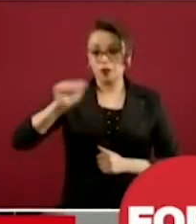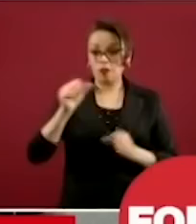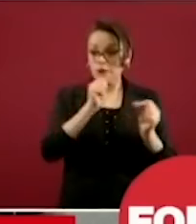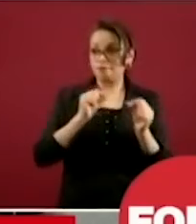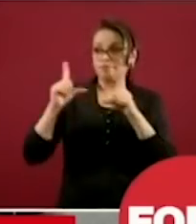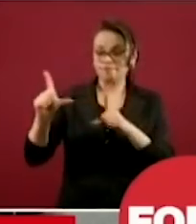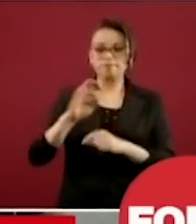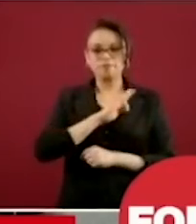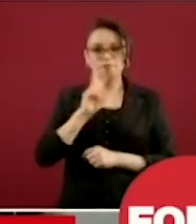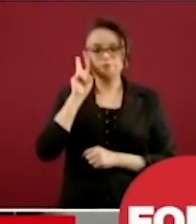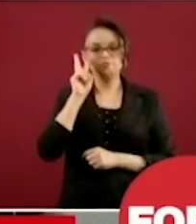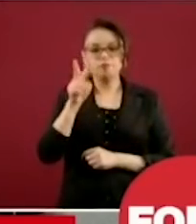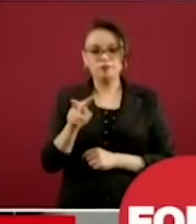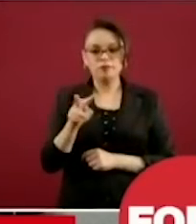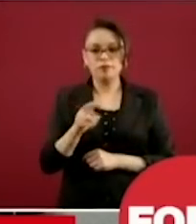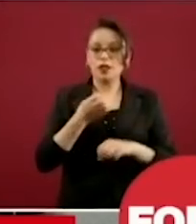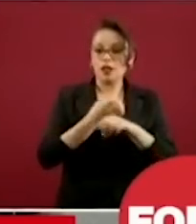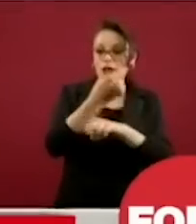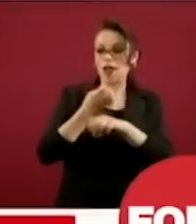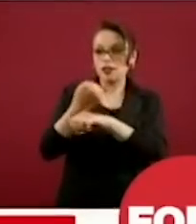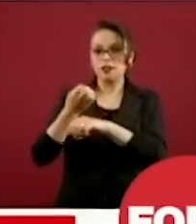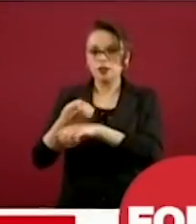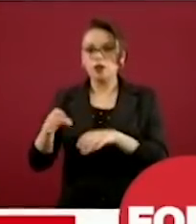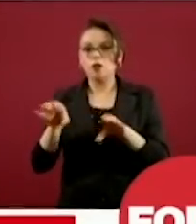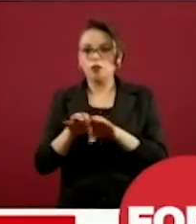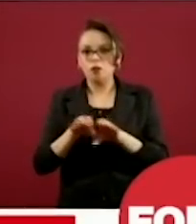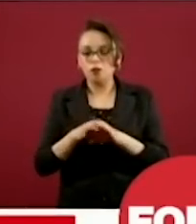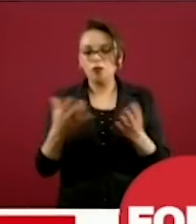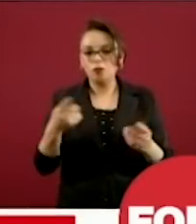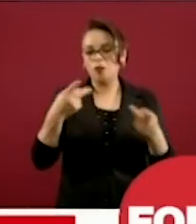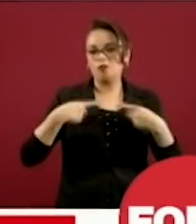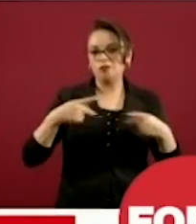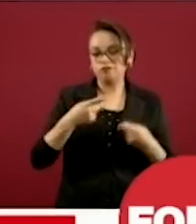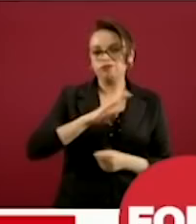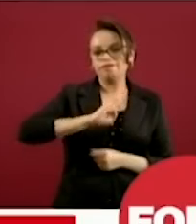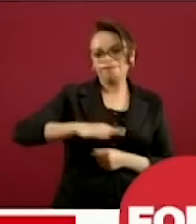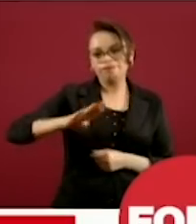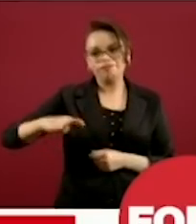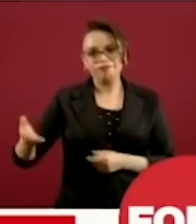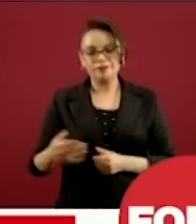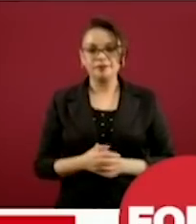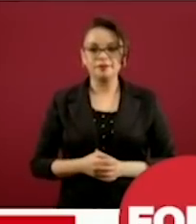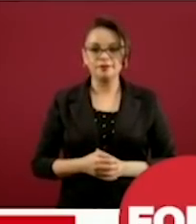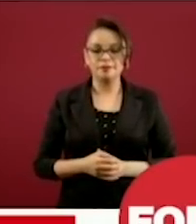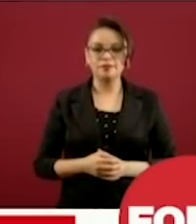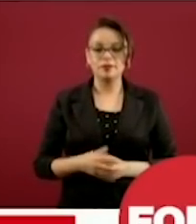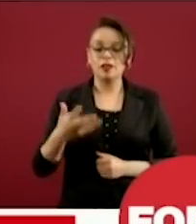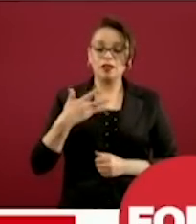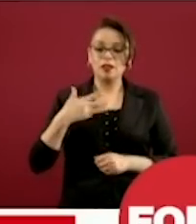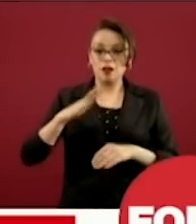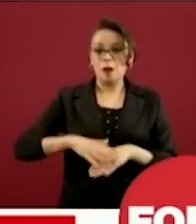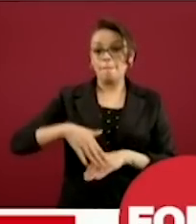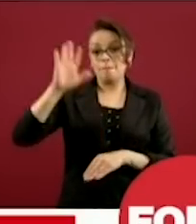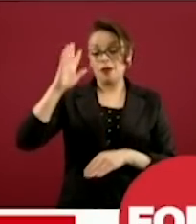podemos notar la distribución por estado, de cómo han estado ocurriendo estas defunciones. Igual recordemos que si hay una mayor carga de